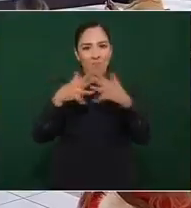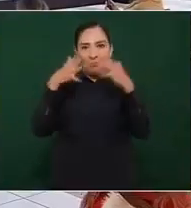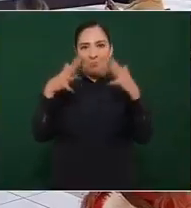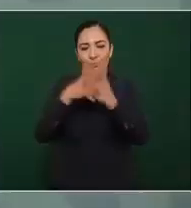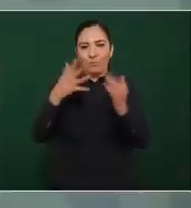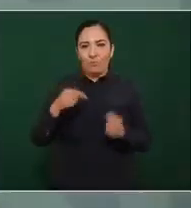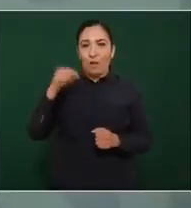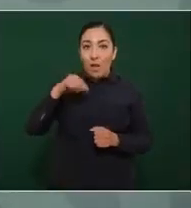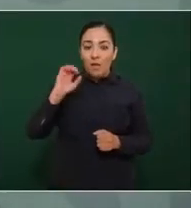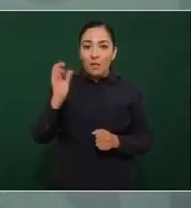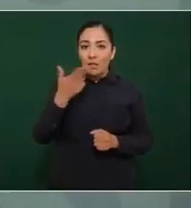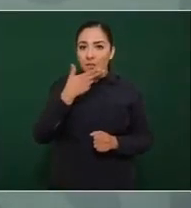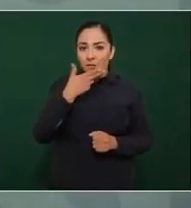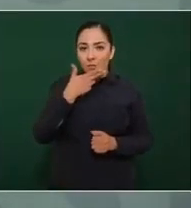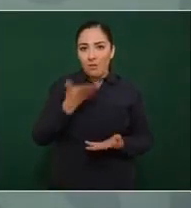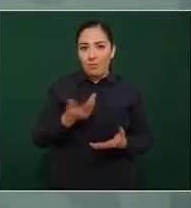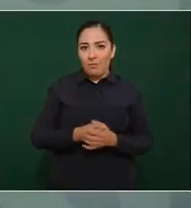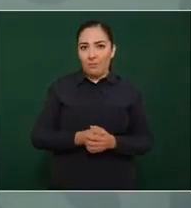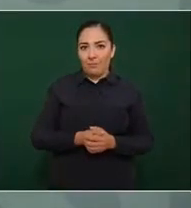Aquí en Chihuahua